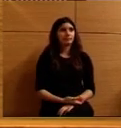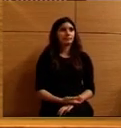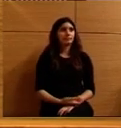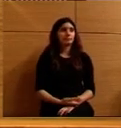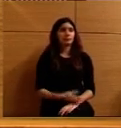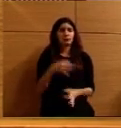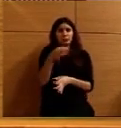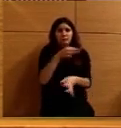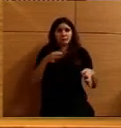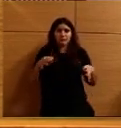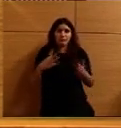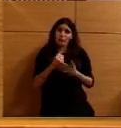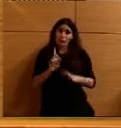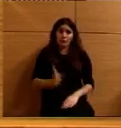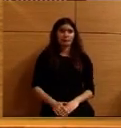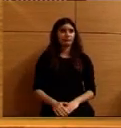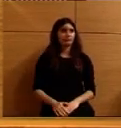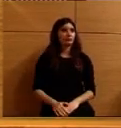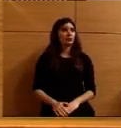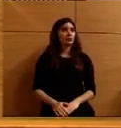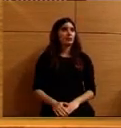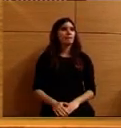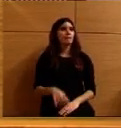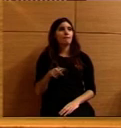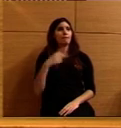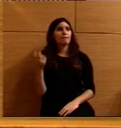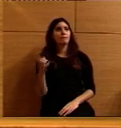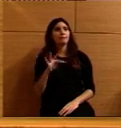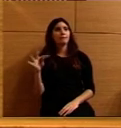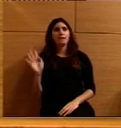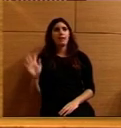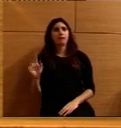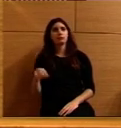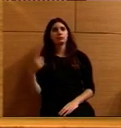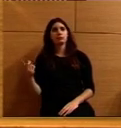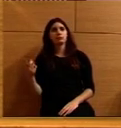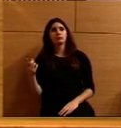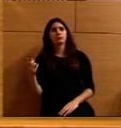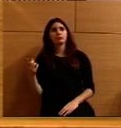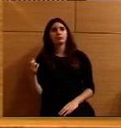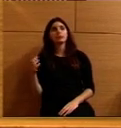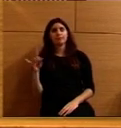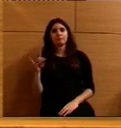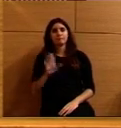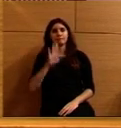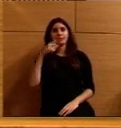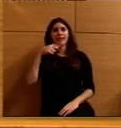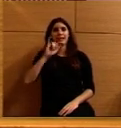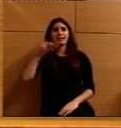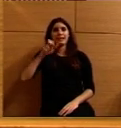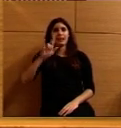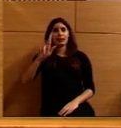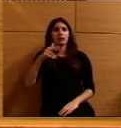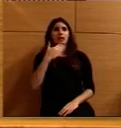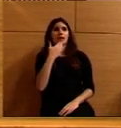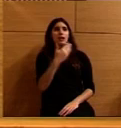gente toda llena de picaduras. Señor Modesto. Cap. Señor Giner. Sí.